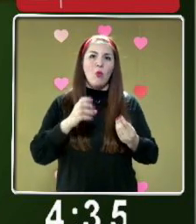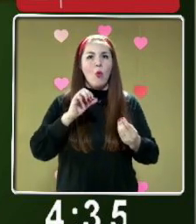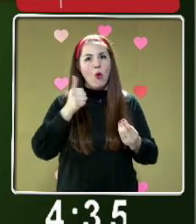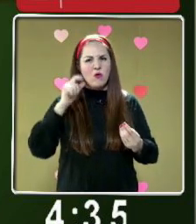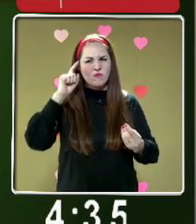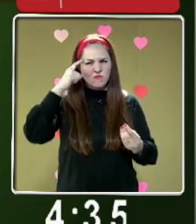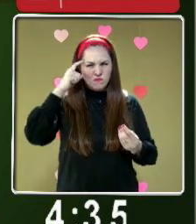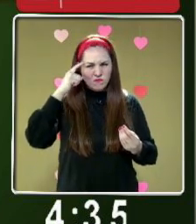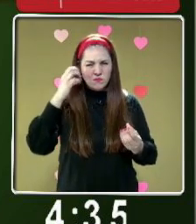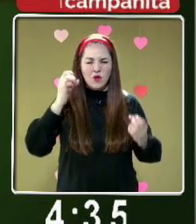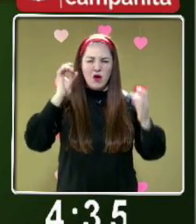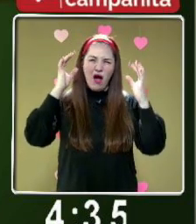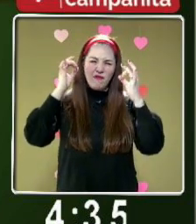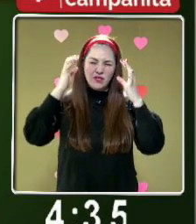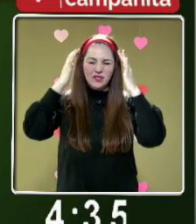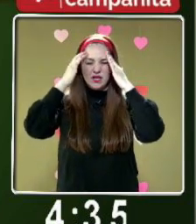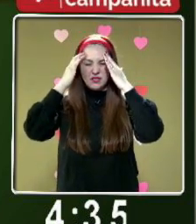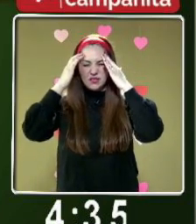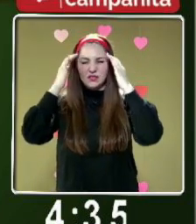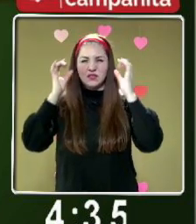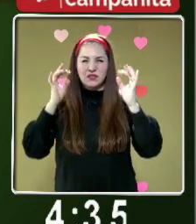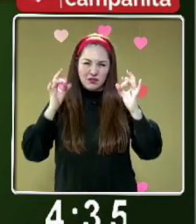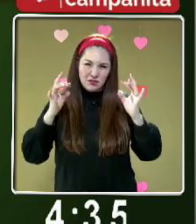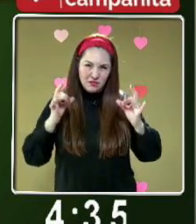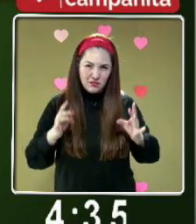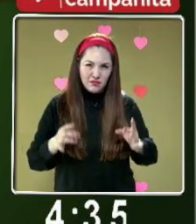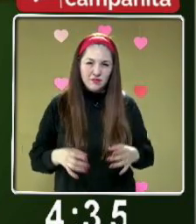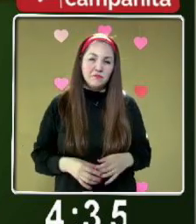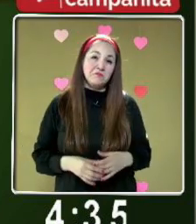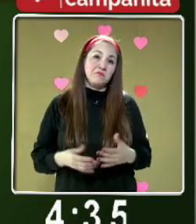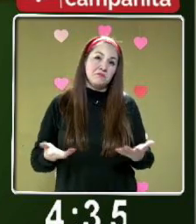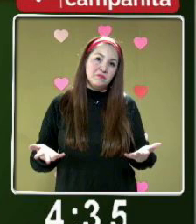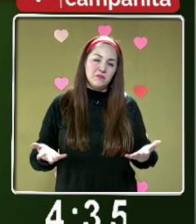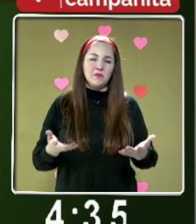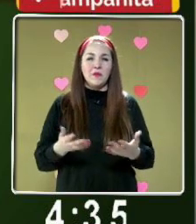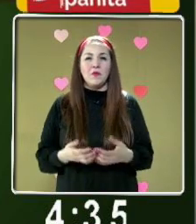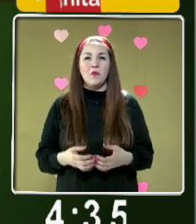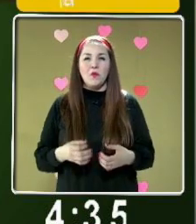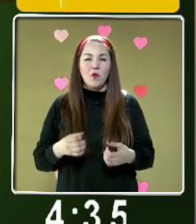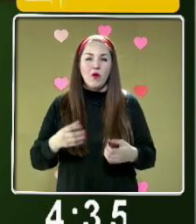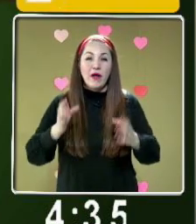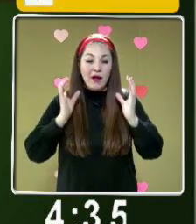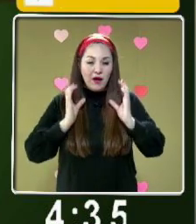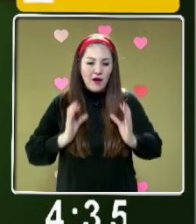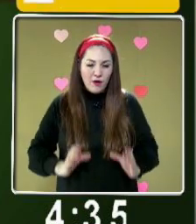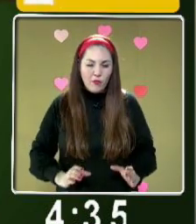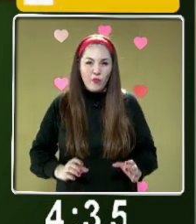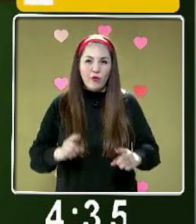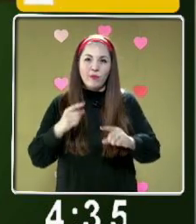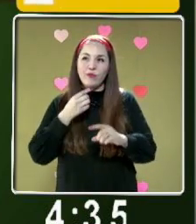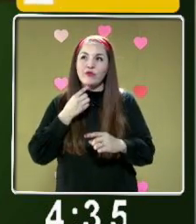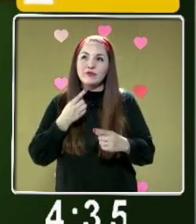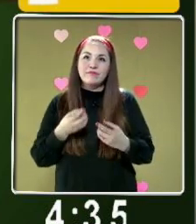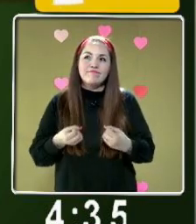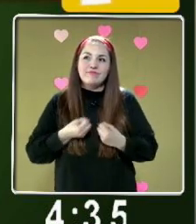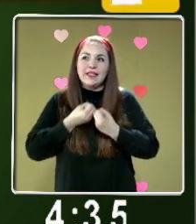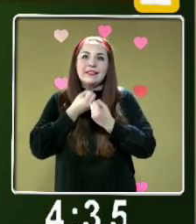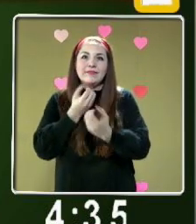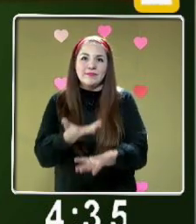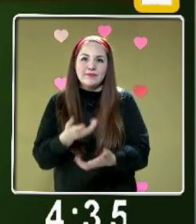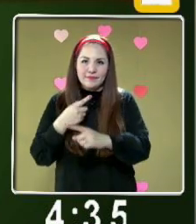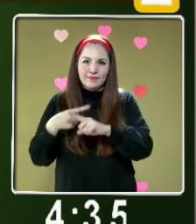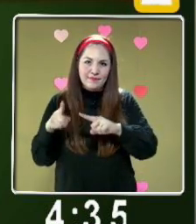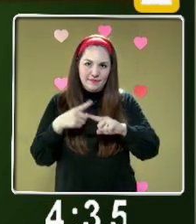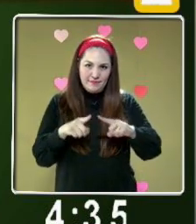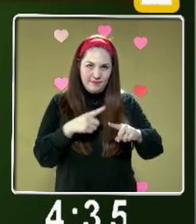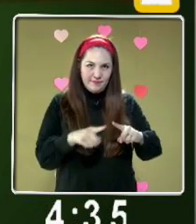le empieza a doler la cabeza, ¿verdad? También. Bueno, cada uno lo expresa por alguna parte de su cuerpo de diferente manera. Ahorita como que